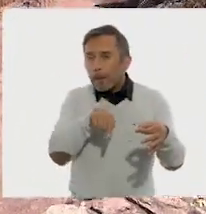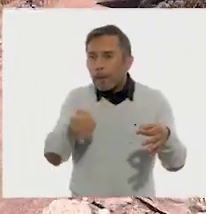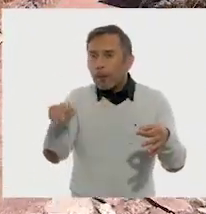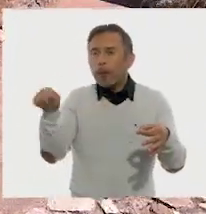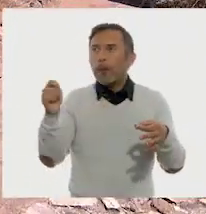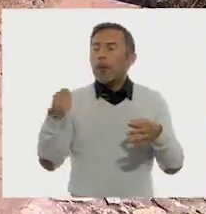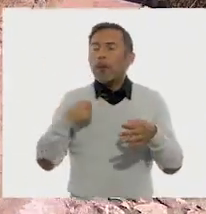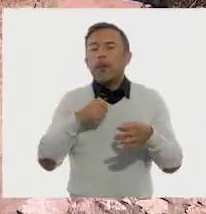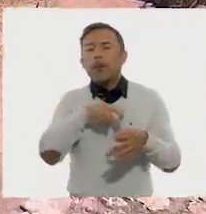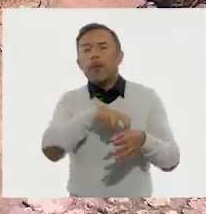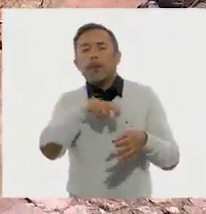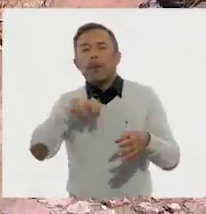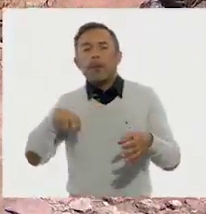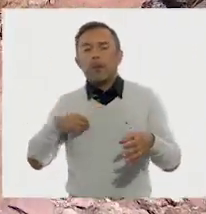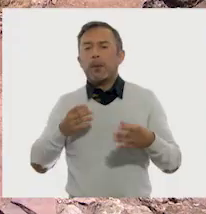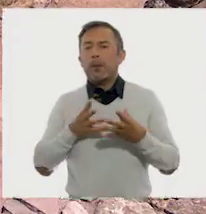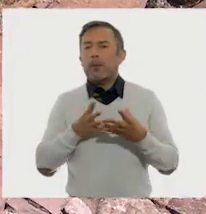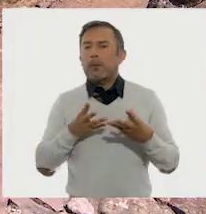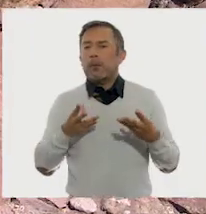retiro.